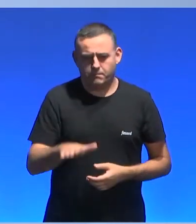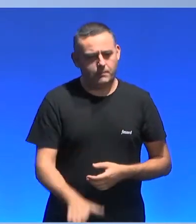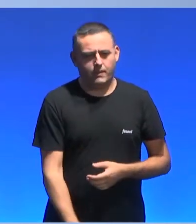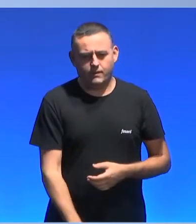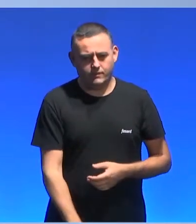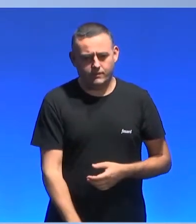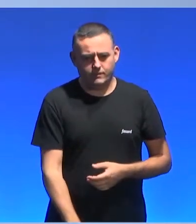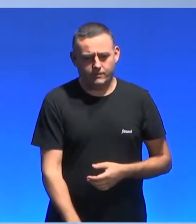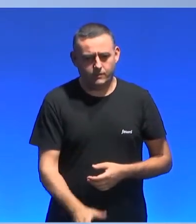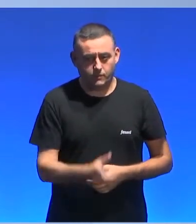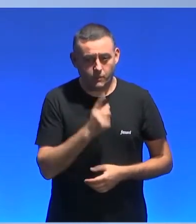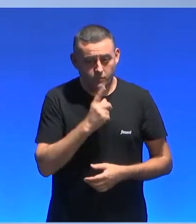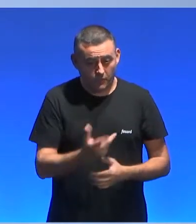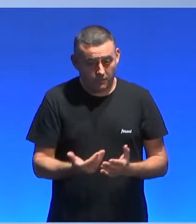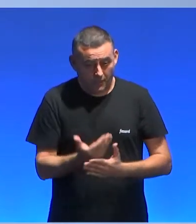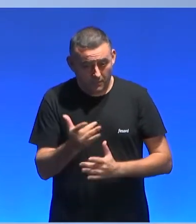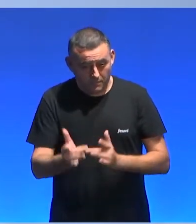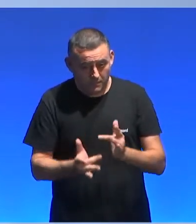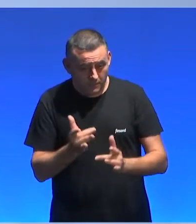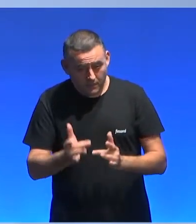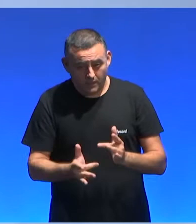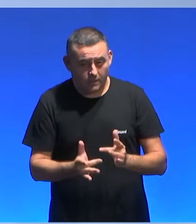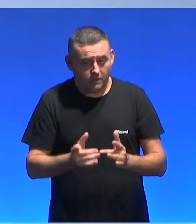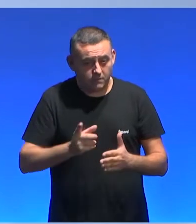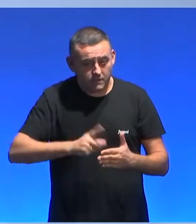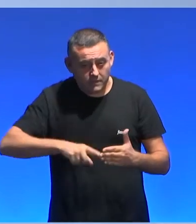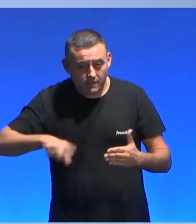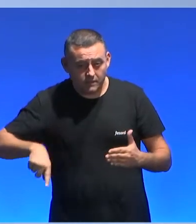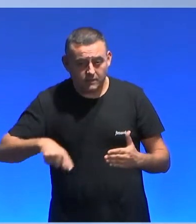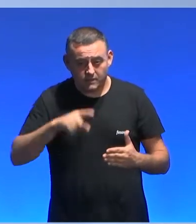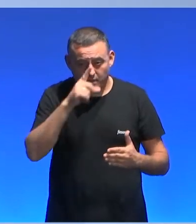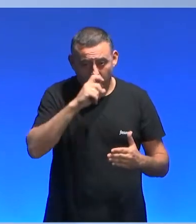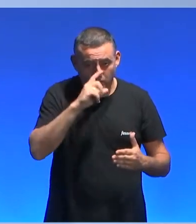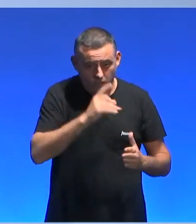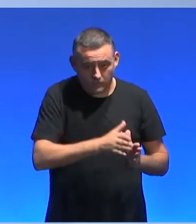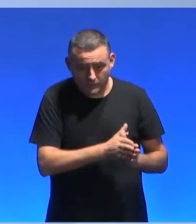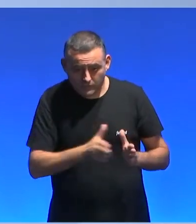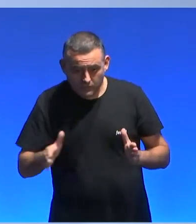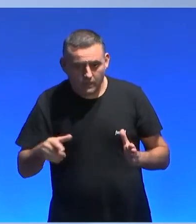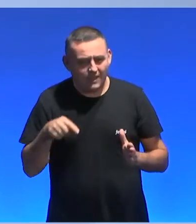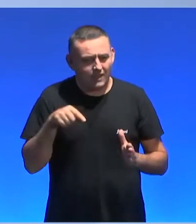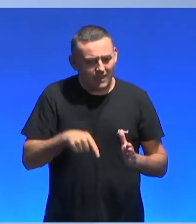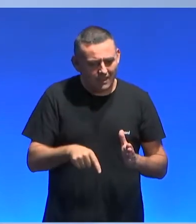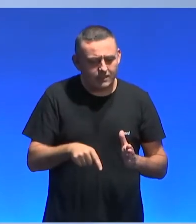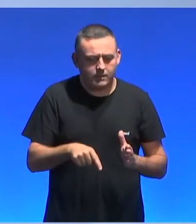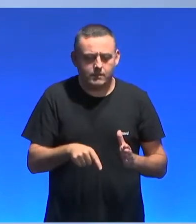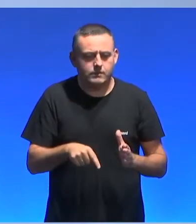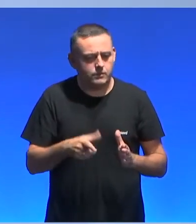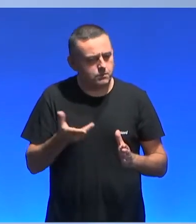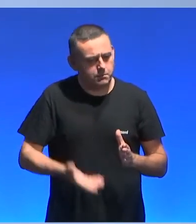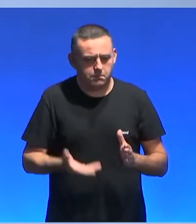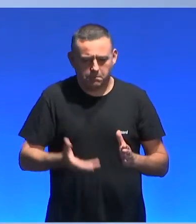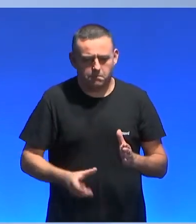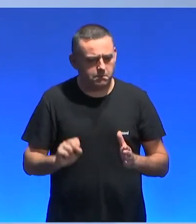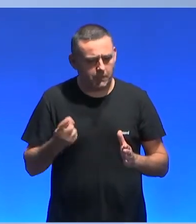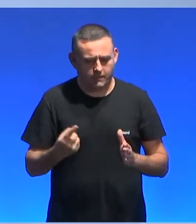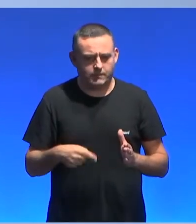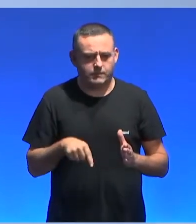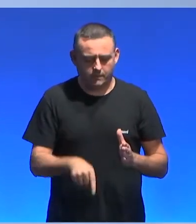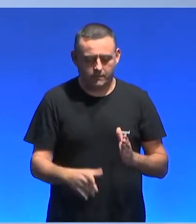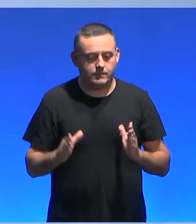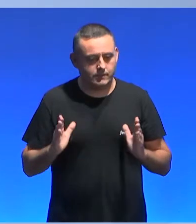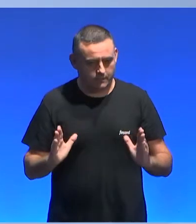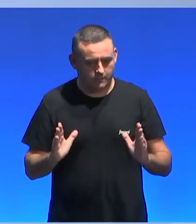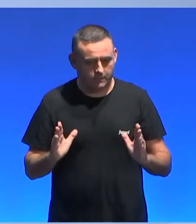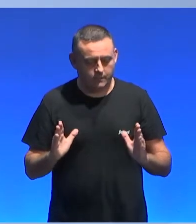meses y años se viven las experiencias más profundas, más importantes, porque